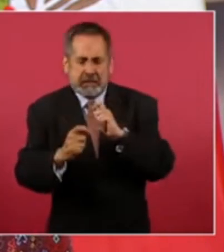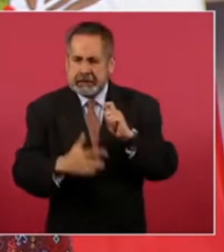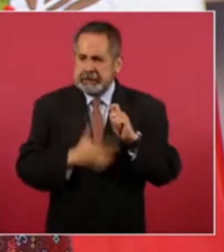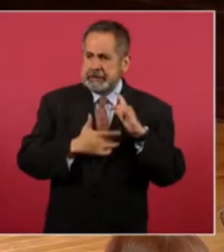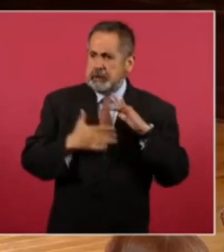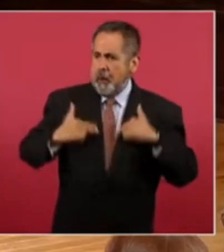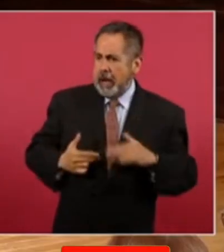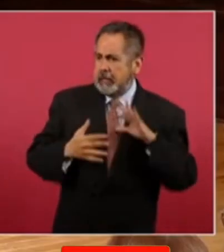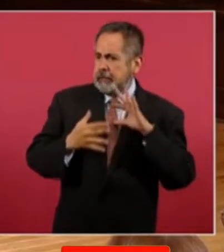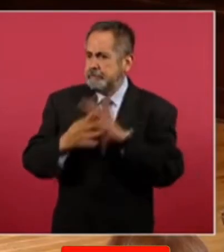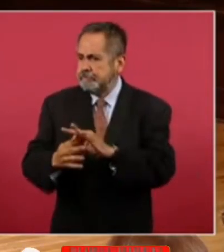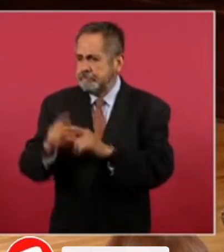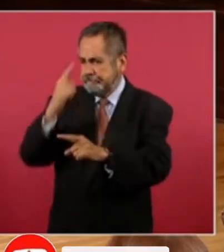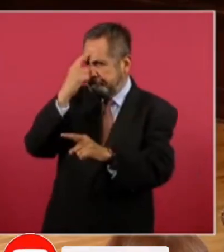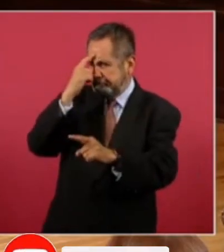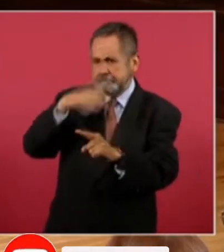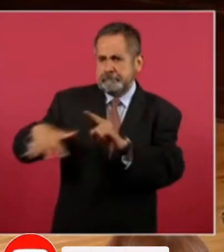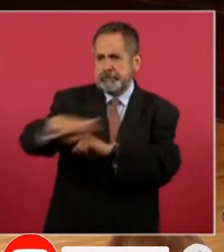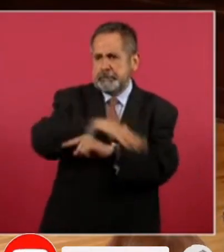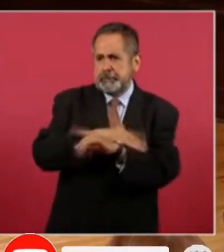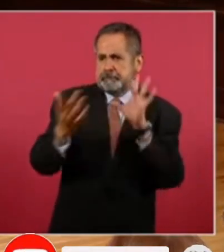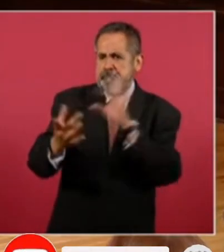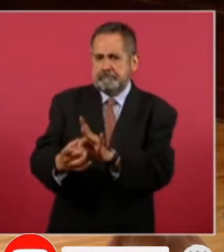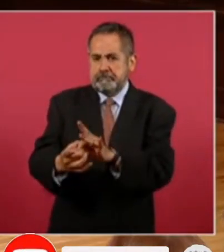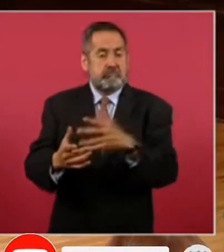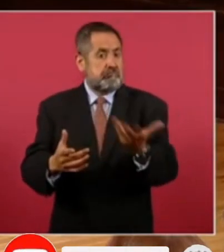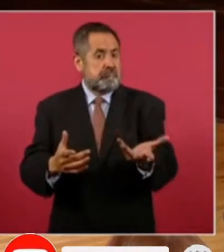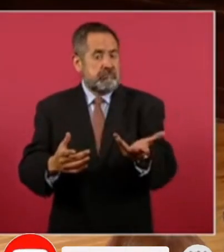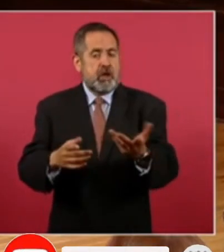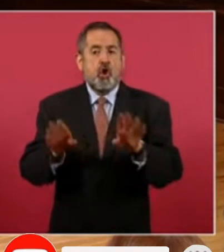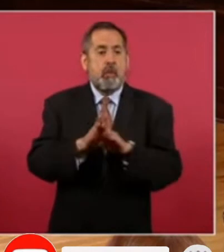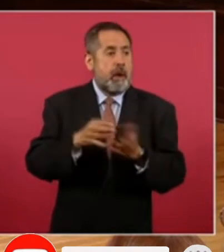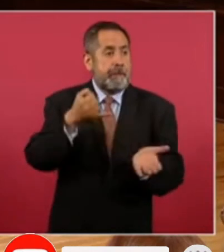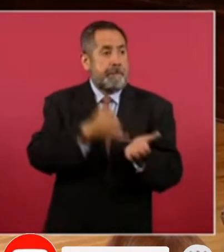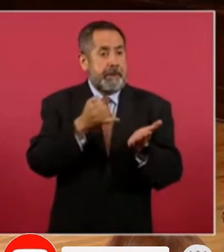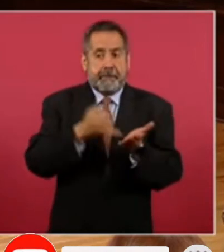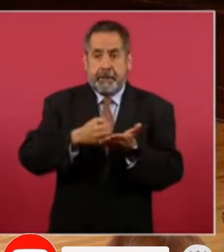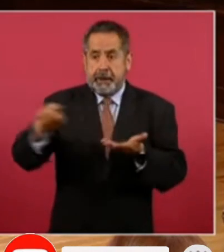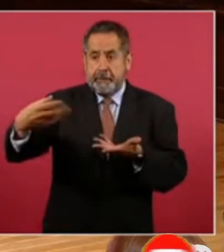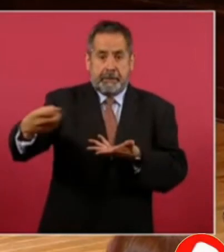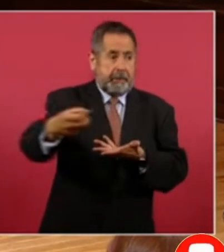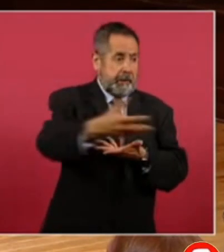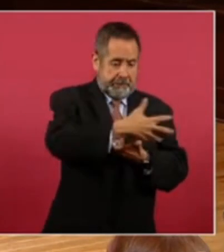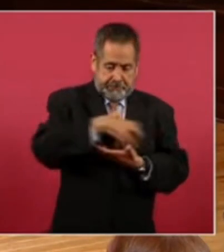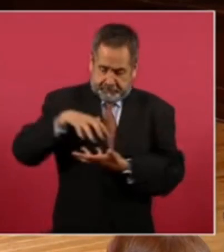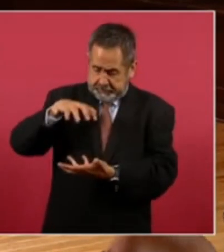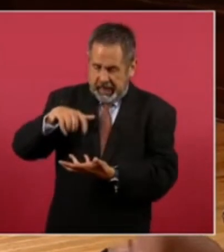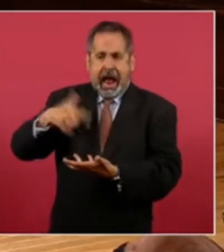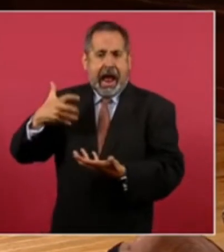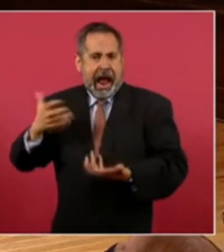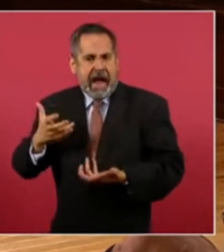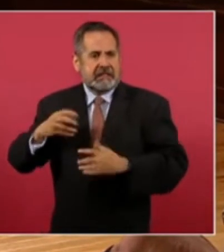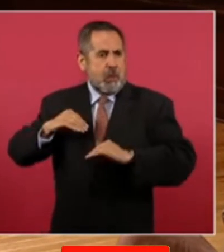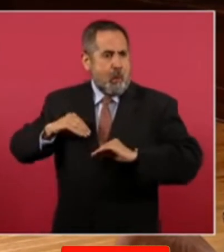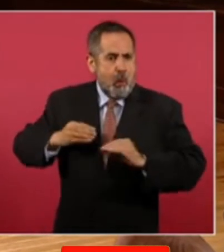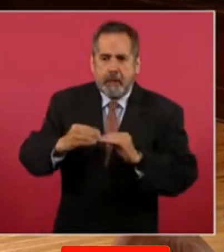social, que sea un verdadero vínculo entre las contribuciones del pueblo de México y las acciones de gobierno